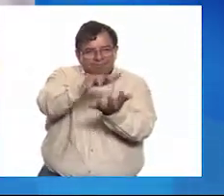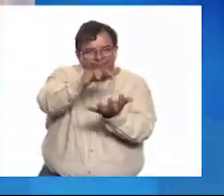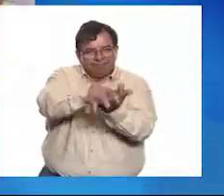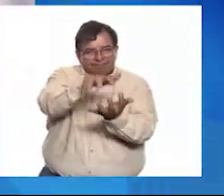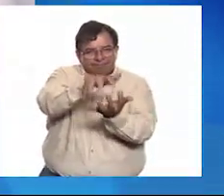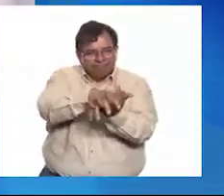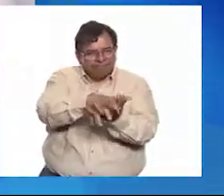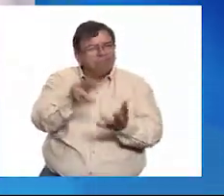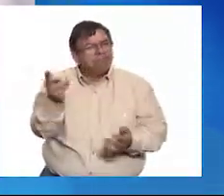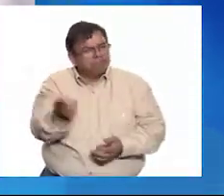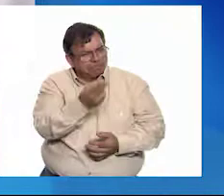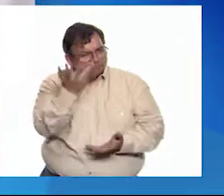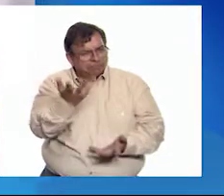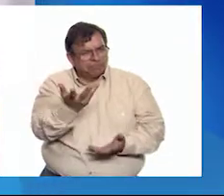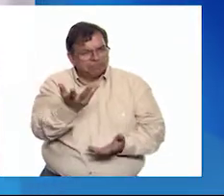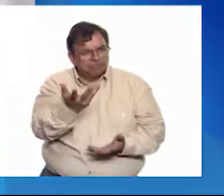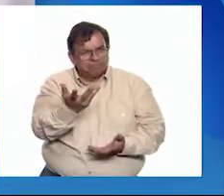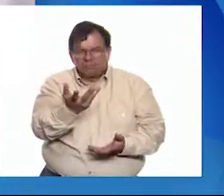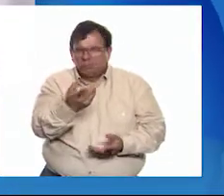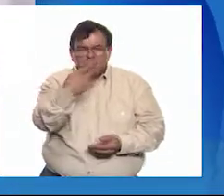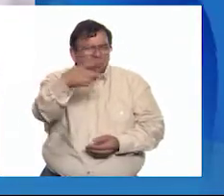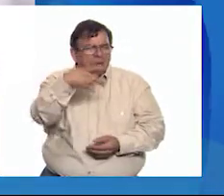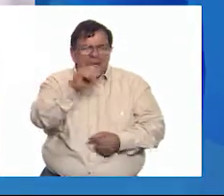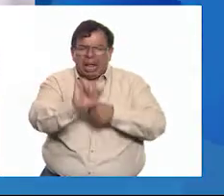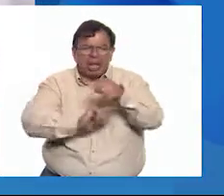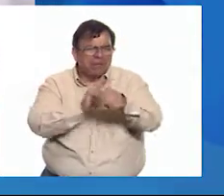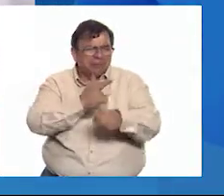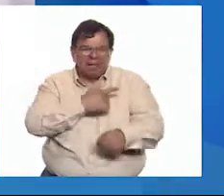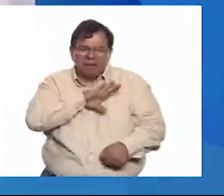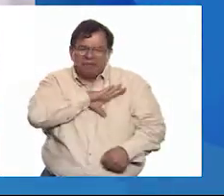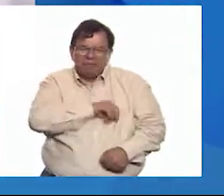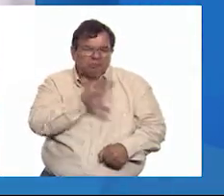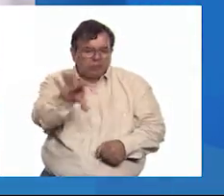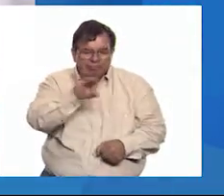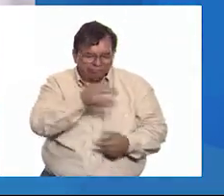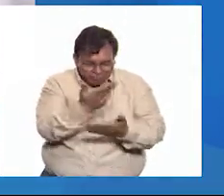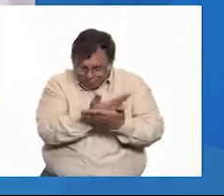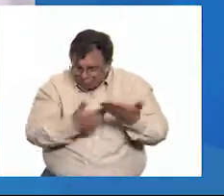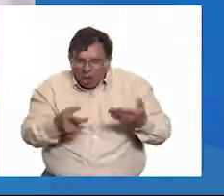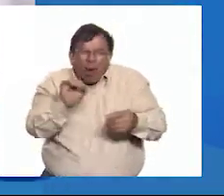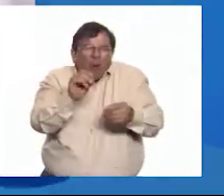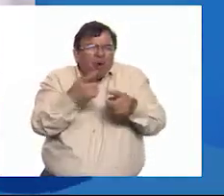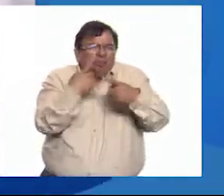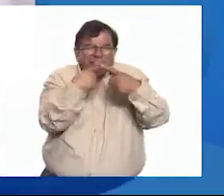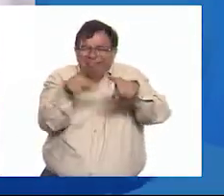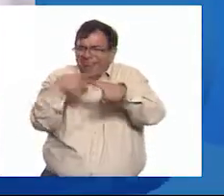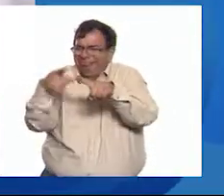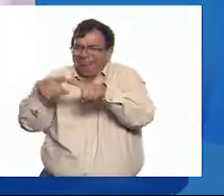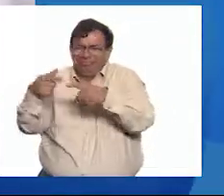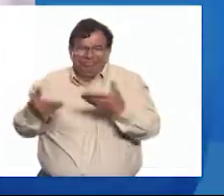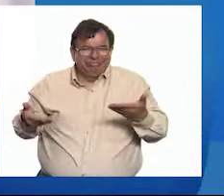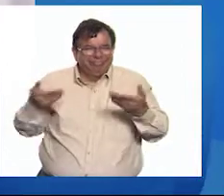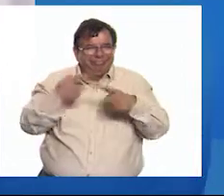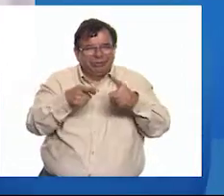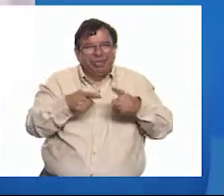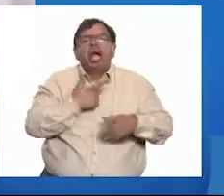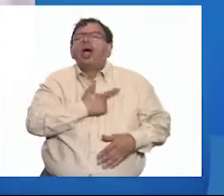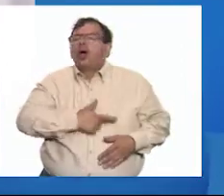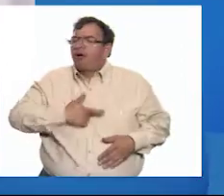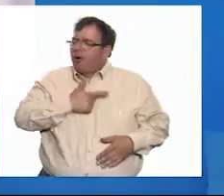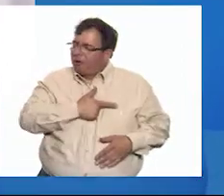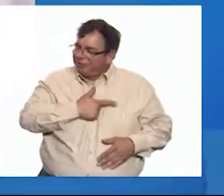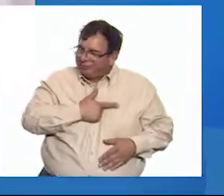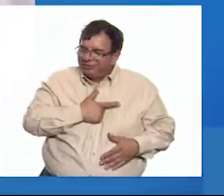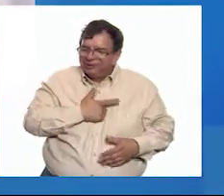Ustedes pueden realizarlo con el animal que más les guste o pueden experimentar muchas, muchas más propuestas. Ha sido un gusto y un